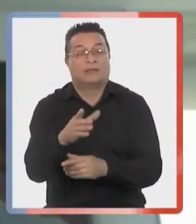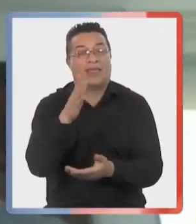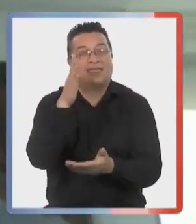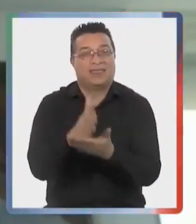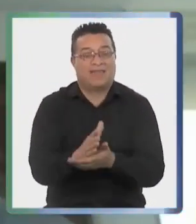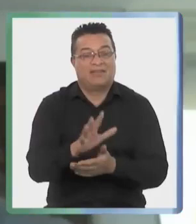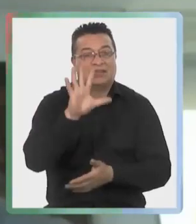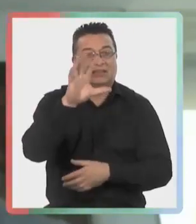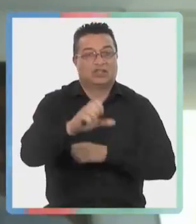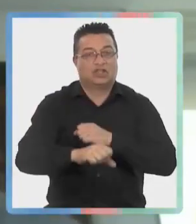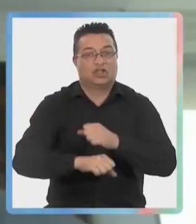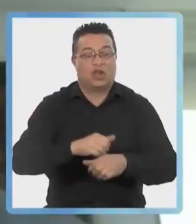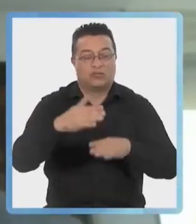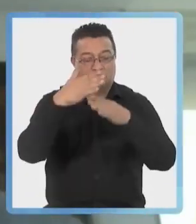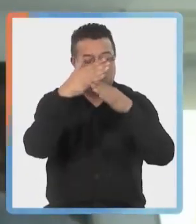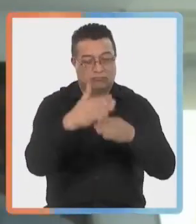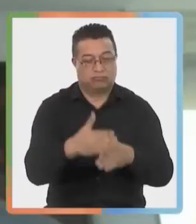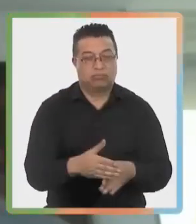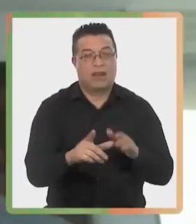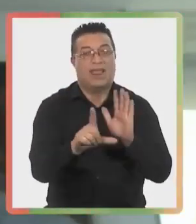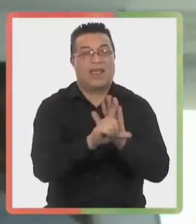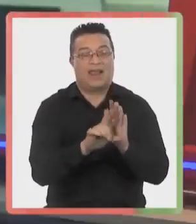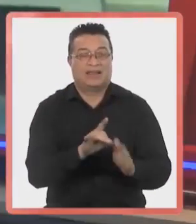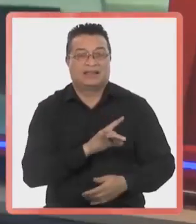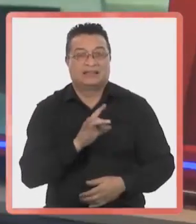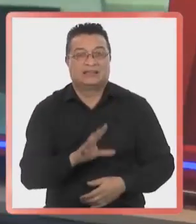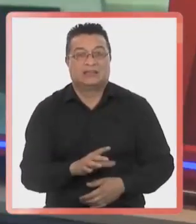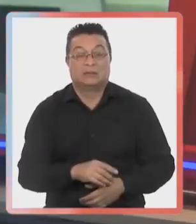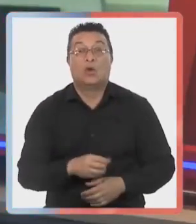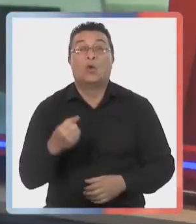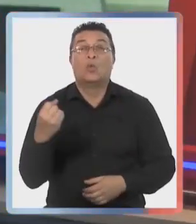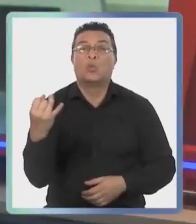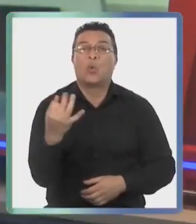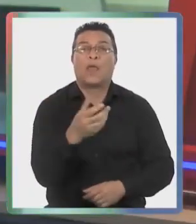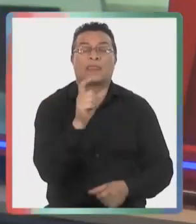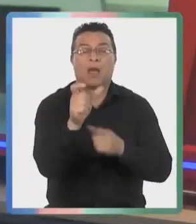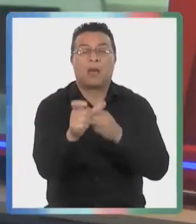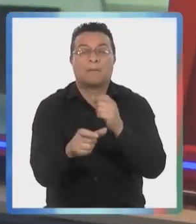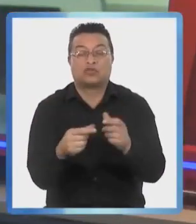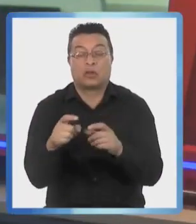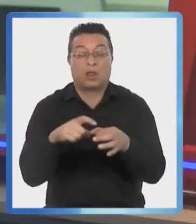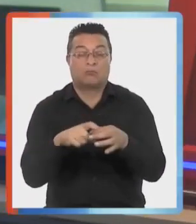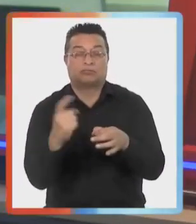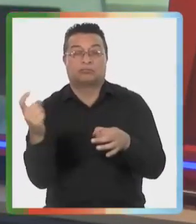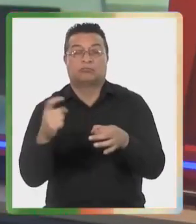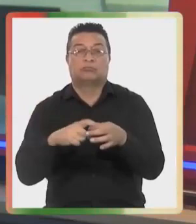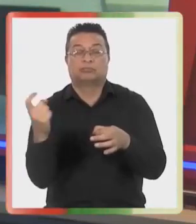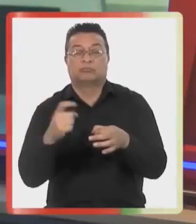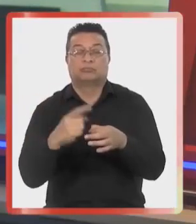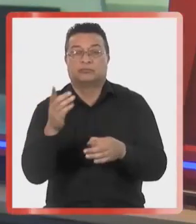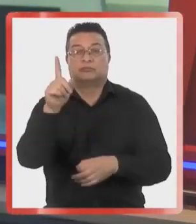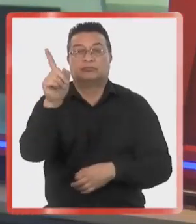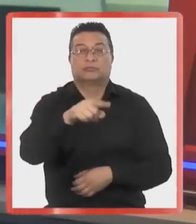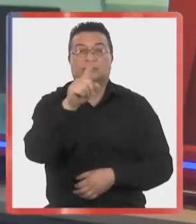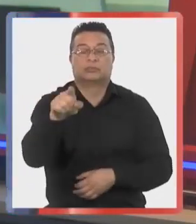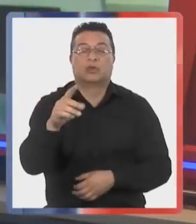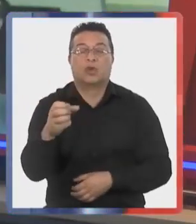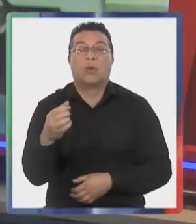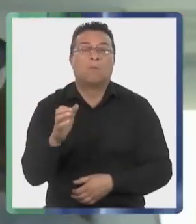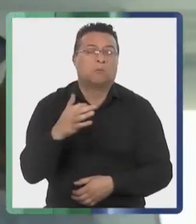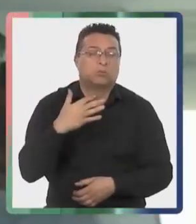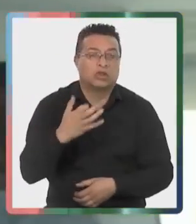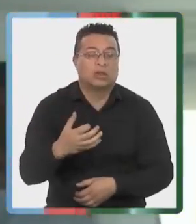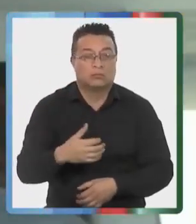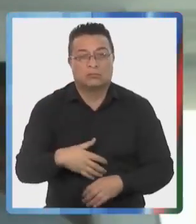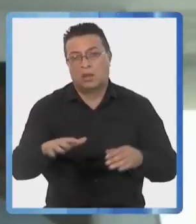tener 5 años de avecindamiento legal en Chile. ¿Cuántas personas han salido del padrón electoral, han sido inhabilitadas y por qué razones?